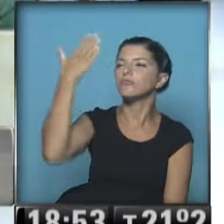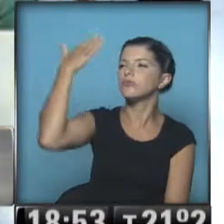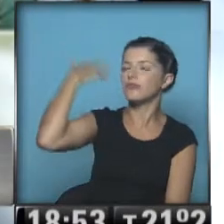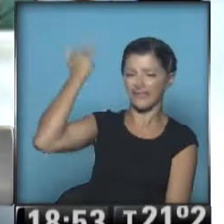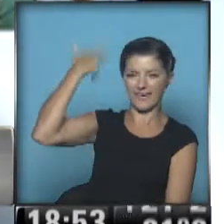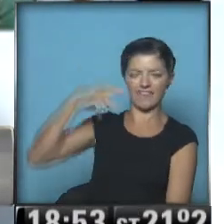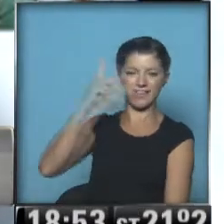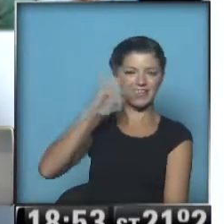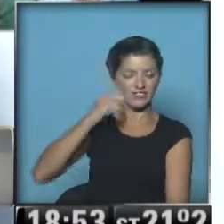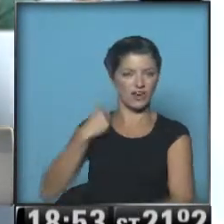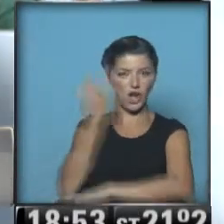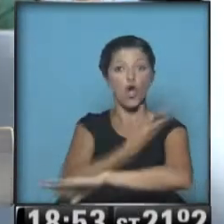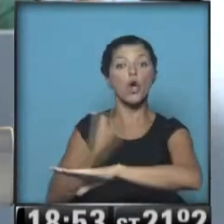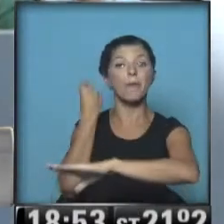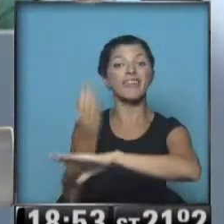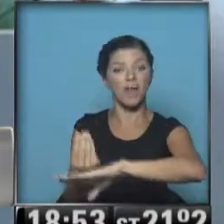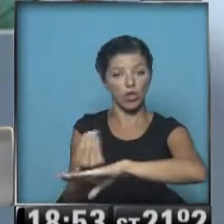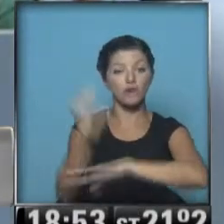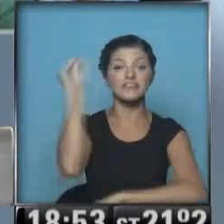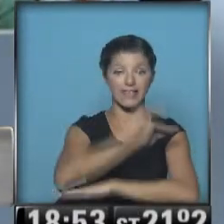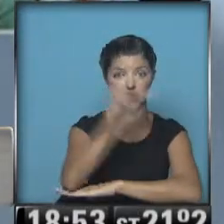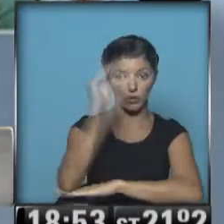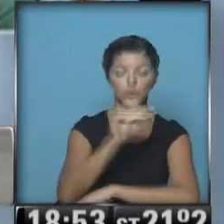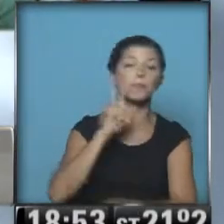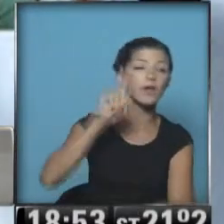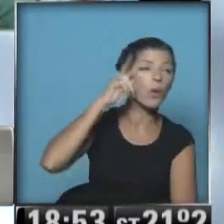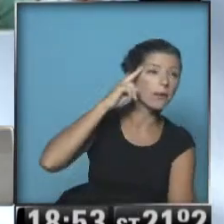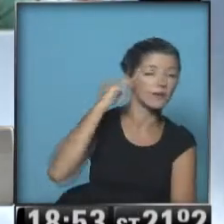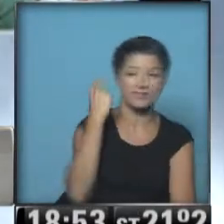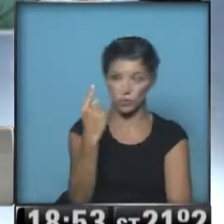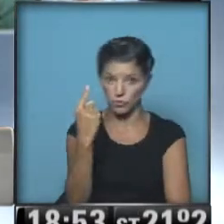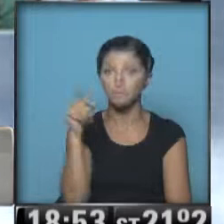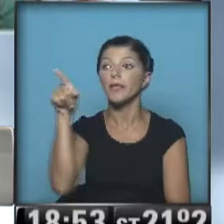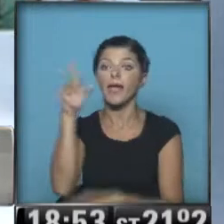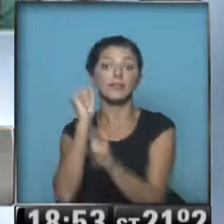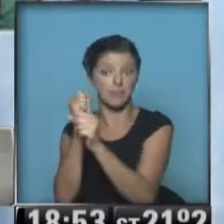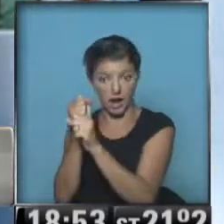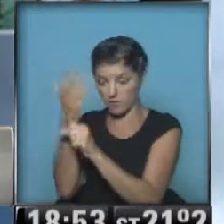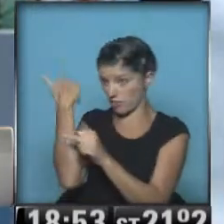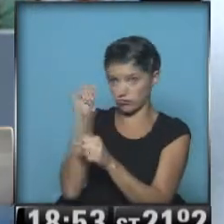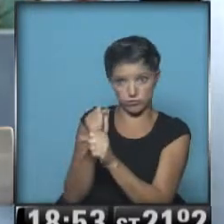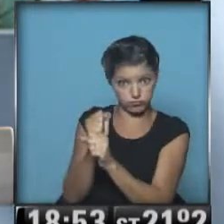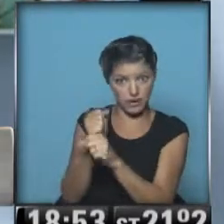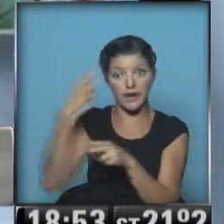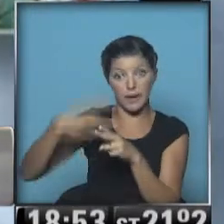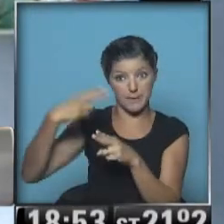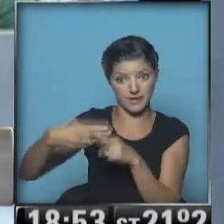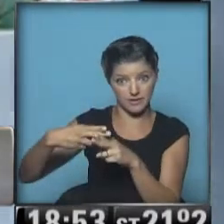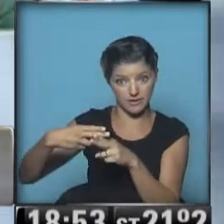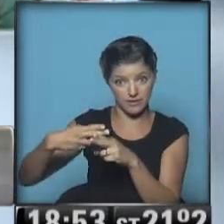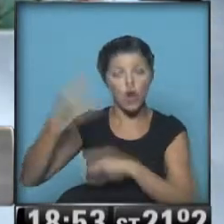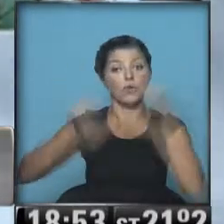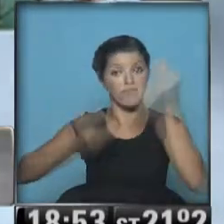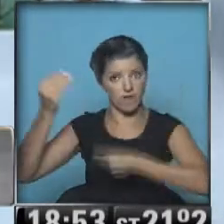fue gobernador en la provincia de Santa Cruz allá por 1991. Ella trabajaba allá desde ahí en Parques, en la parte de